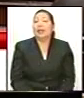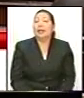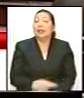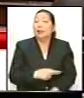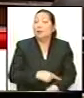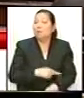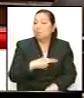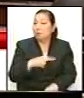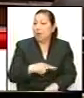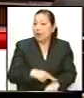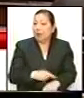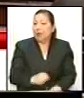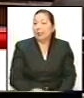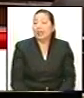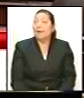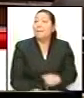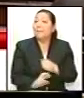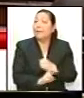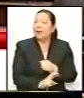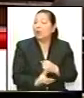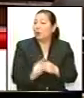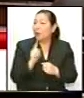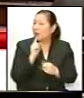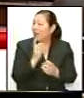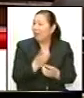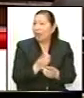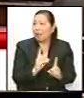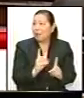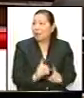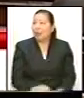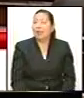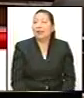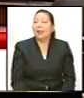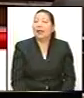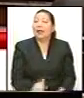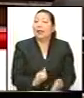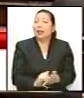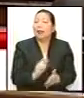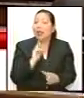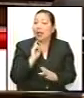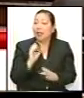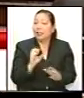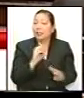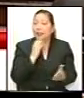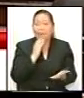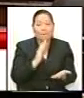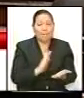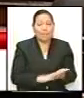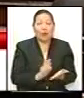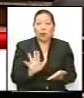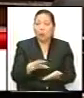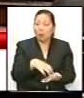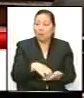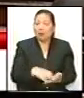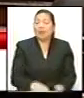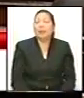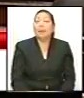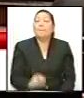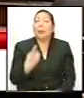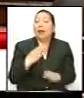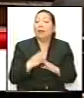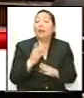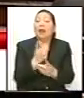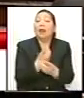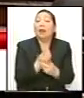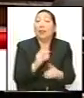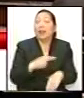región países que no son democráticos y que están haciéndole un daño terrible a su población. Es para defender la